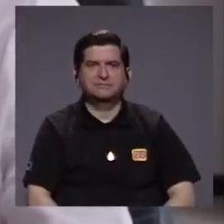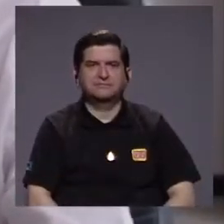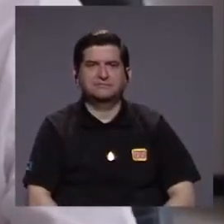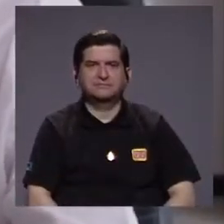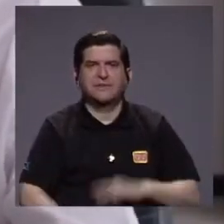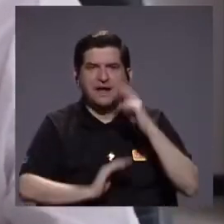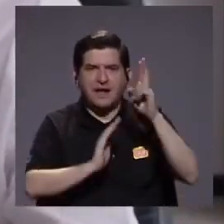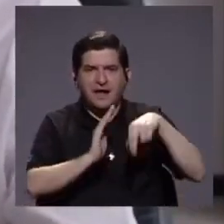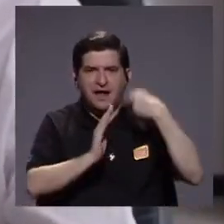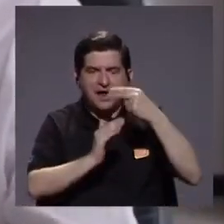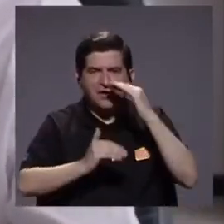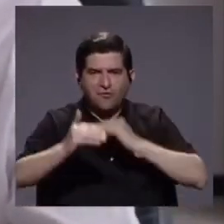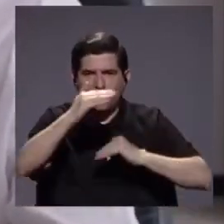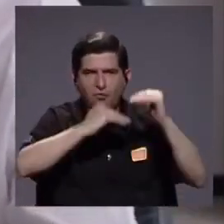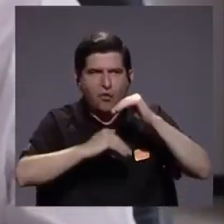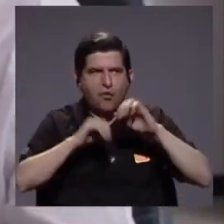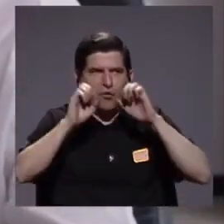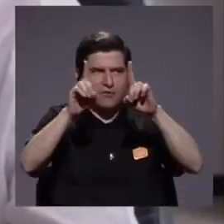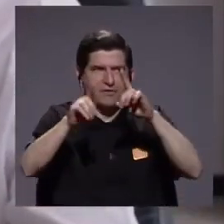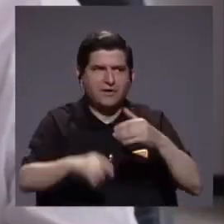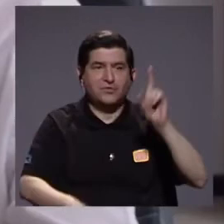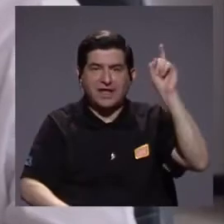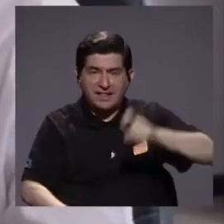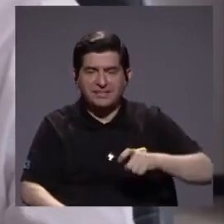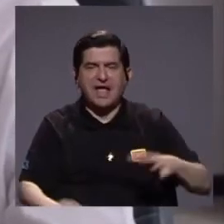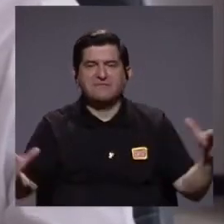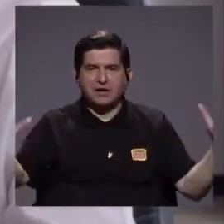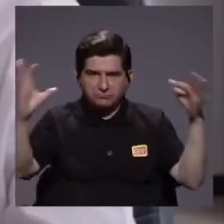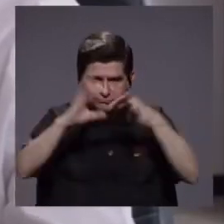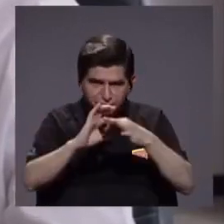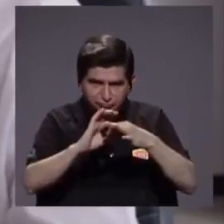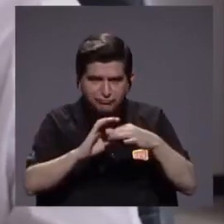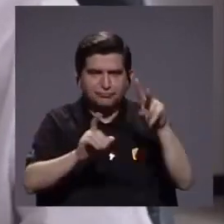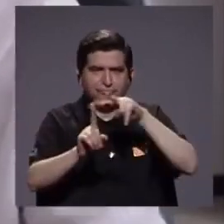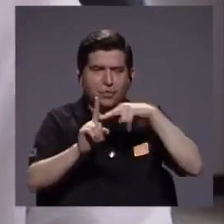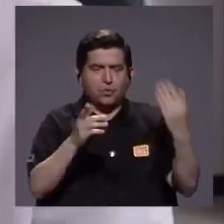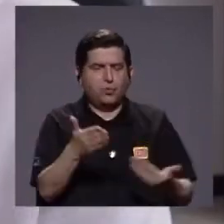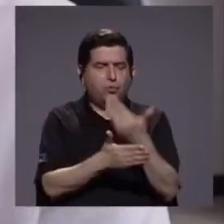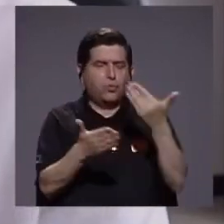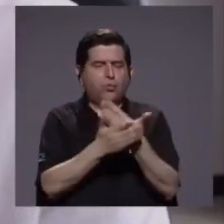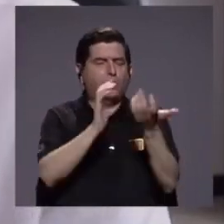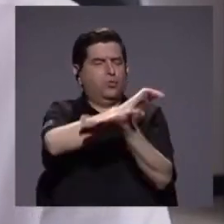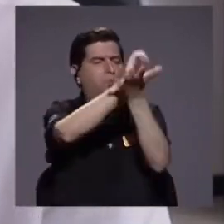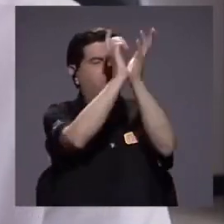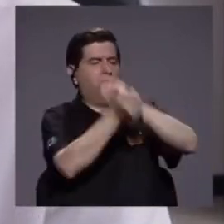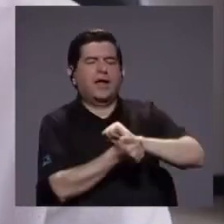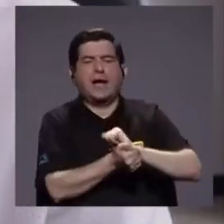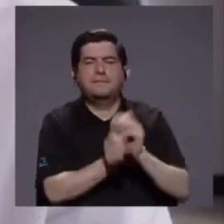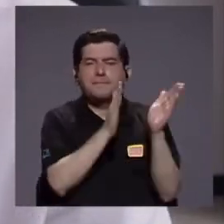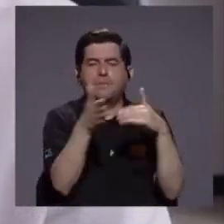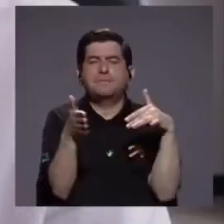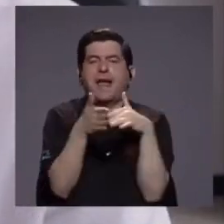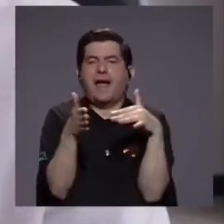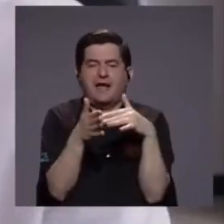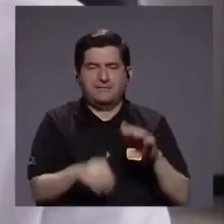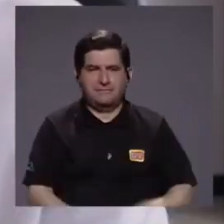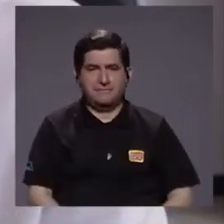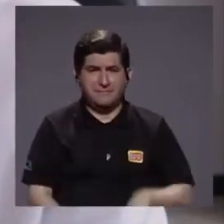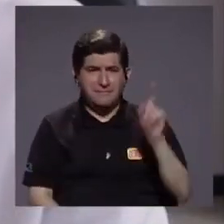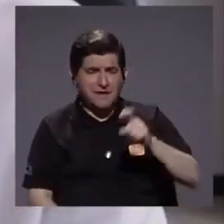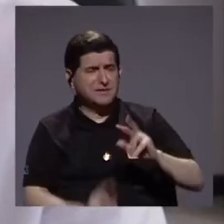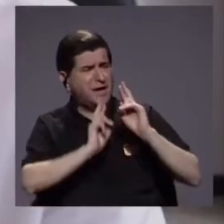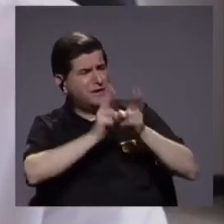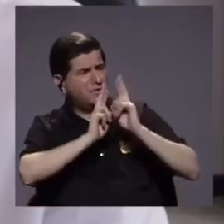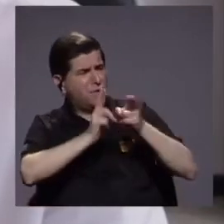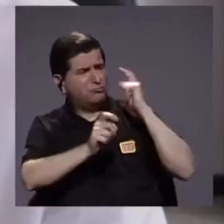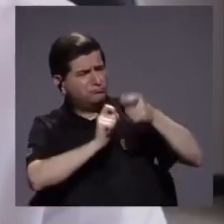El papel de la Facultad de Educación tiene que estar muy articulado a una visión innovadora y transformadora de los planes de estudios, tiene que dar